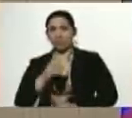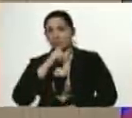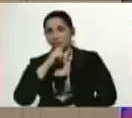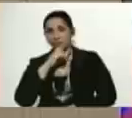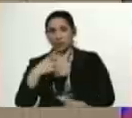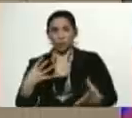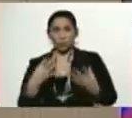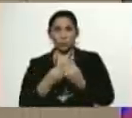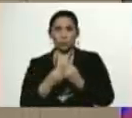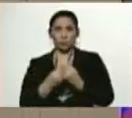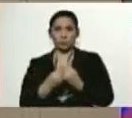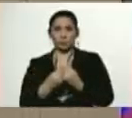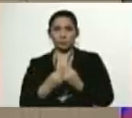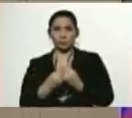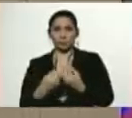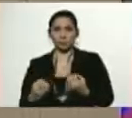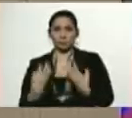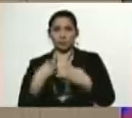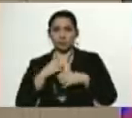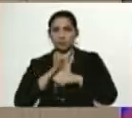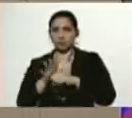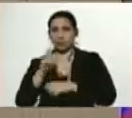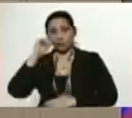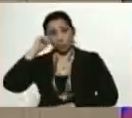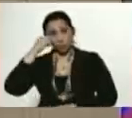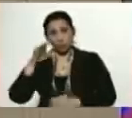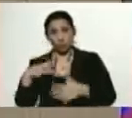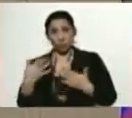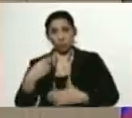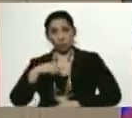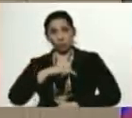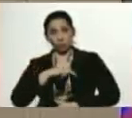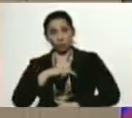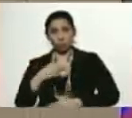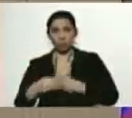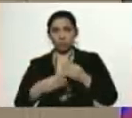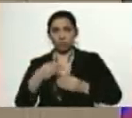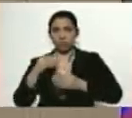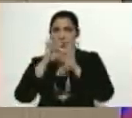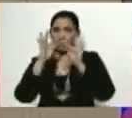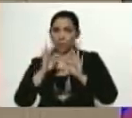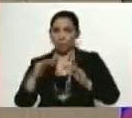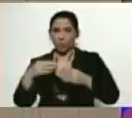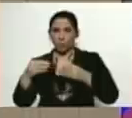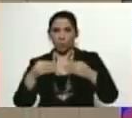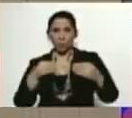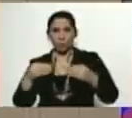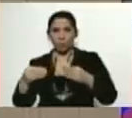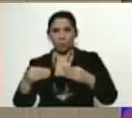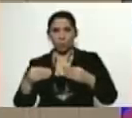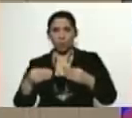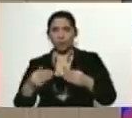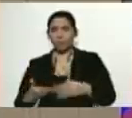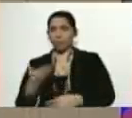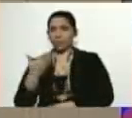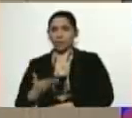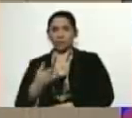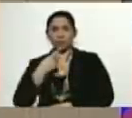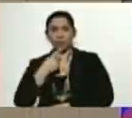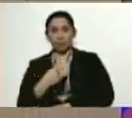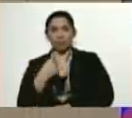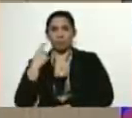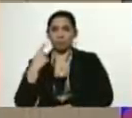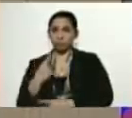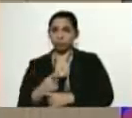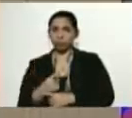con la infección por COVID-19. Recuerden que cuando establecimos los mecanismos de flexibilización, dijimos que era muy importante que las